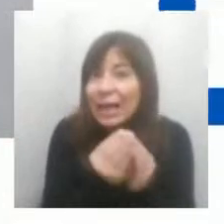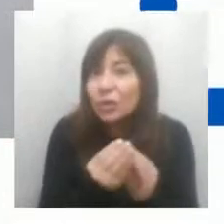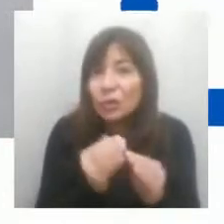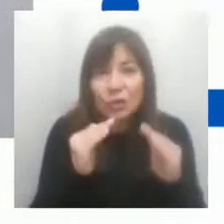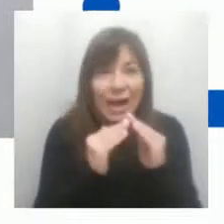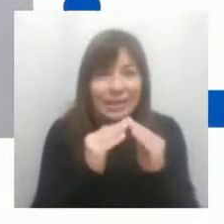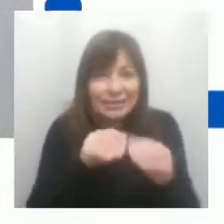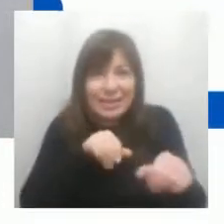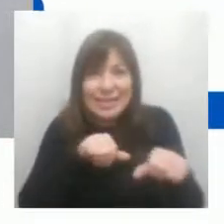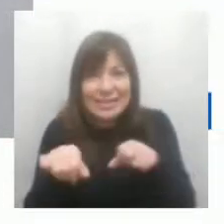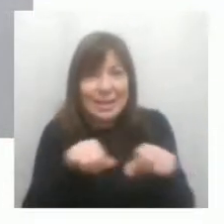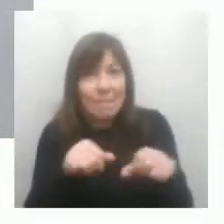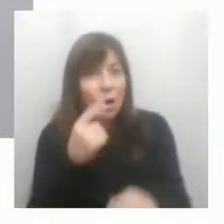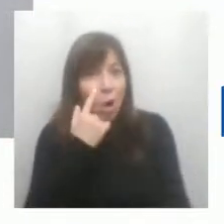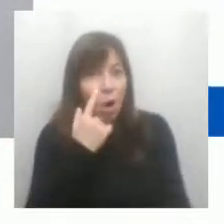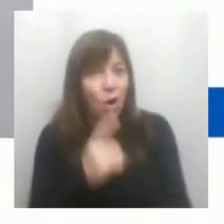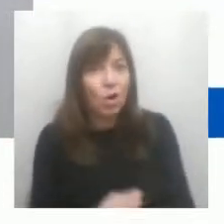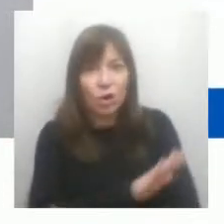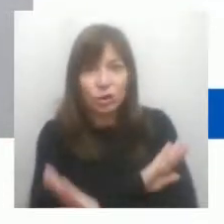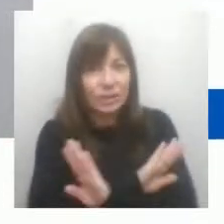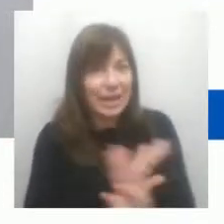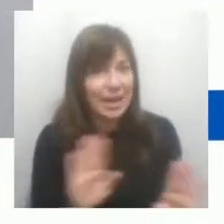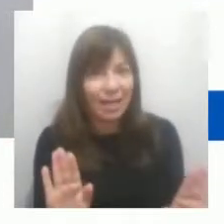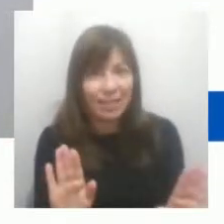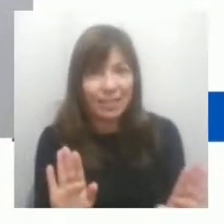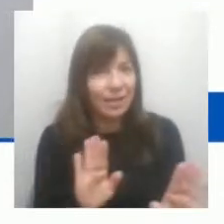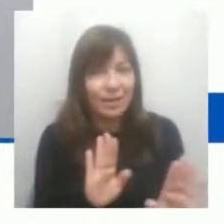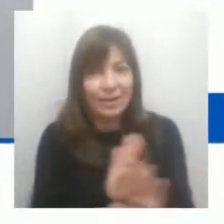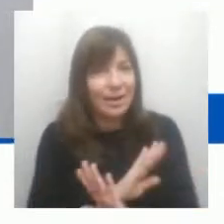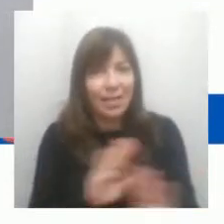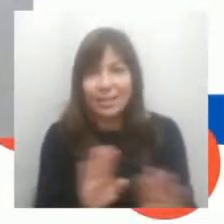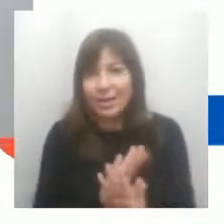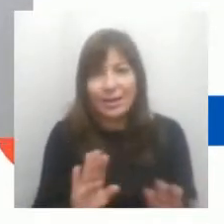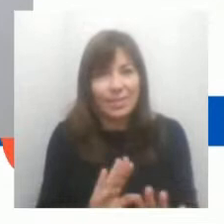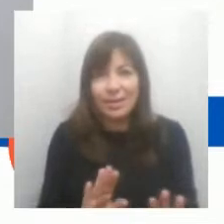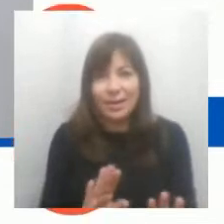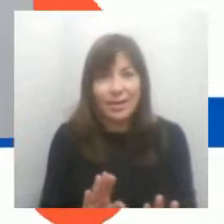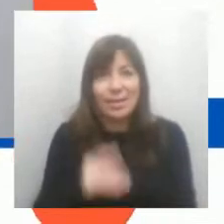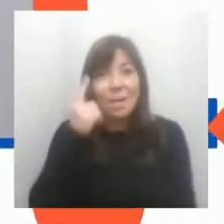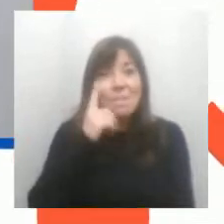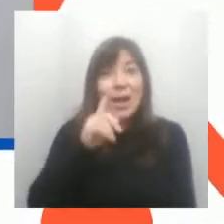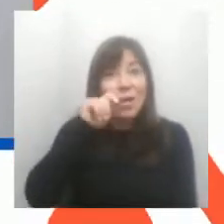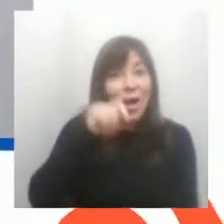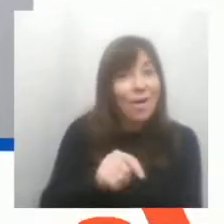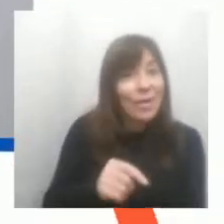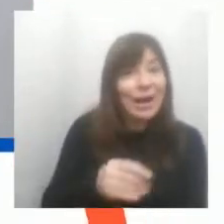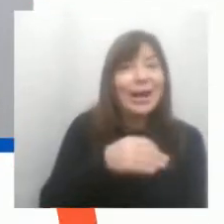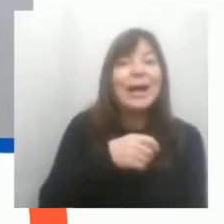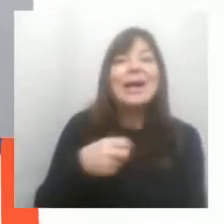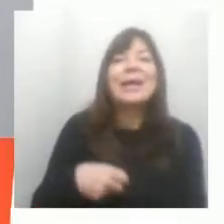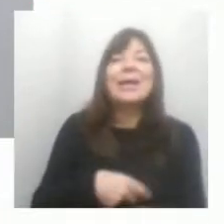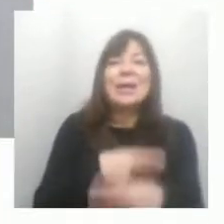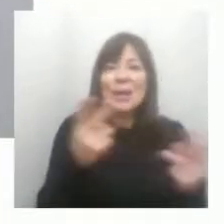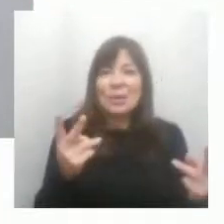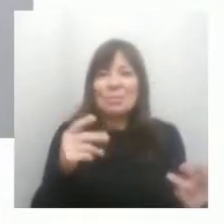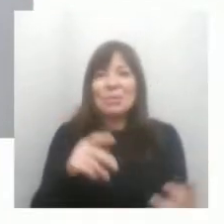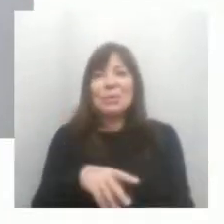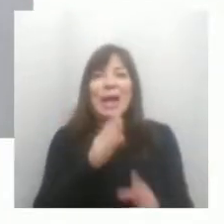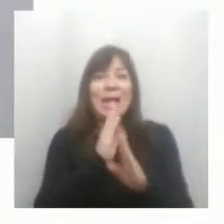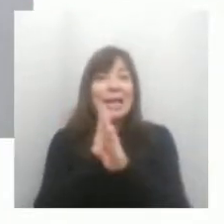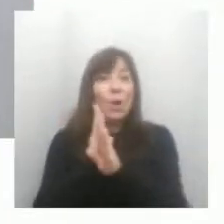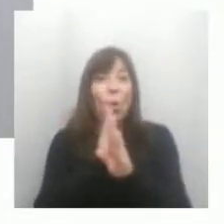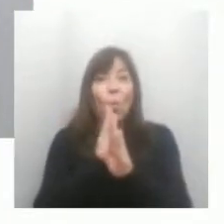que este secreto no lo conoce absolutamente ningún visitante, no lo conoce. Pero en este momento les vamos a mostrar lo que oculta el